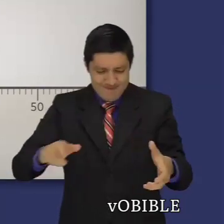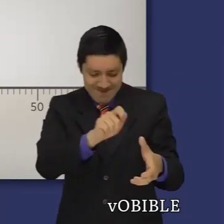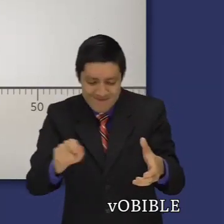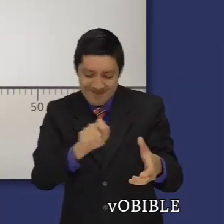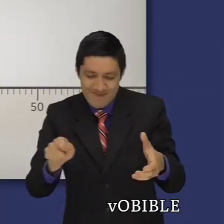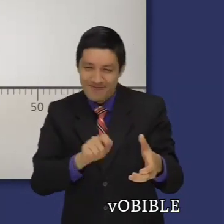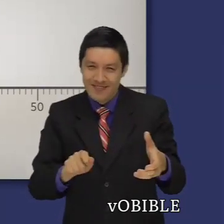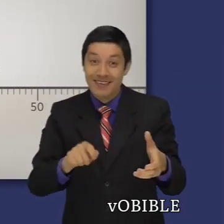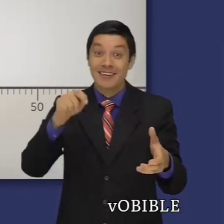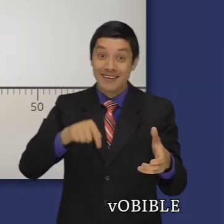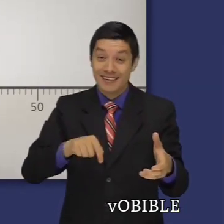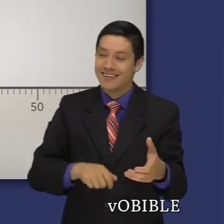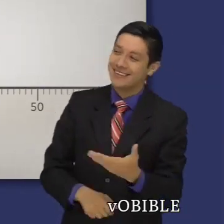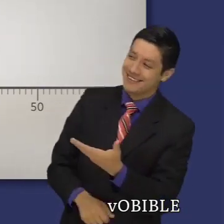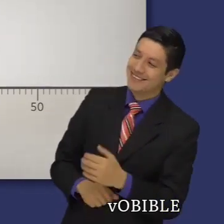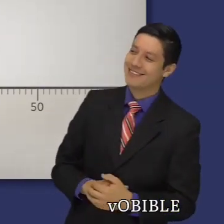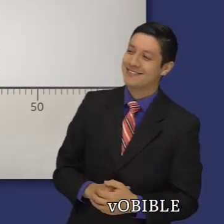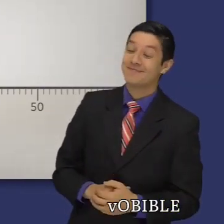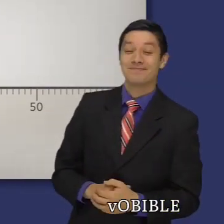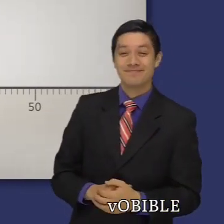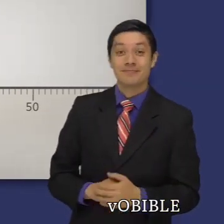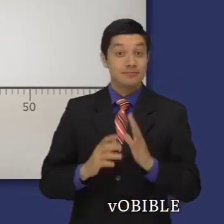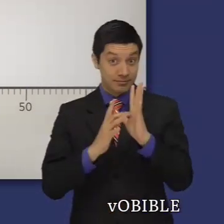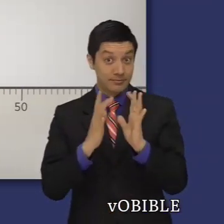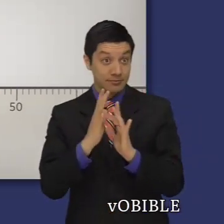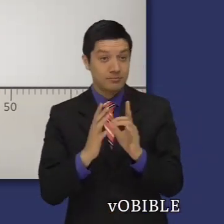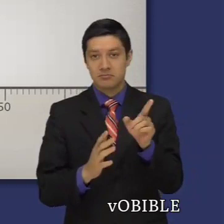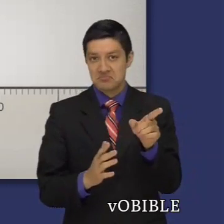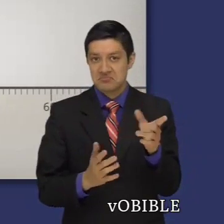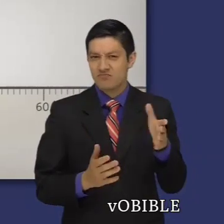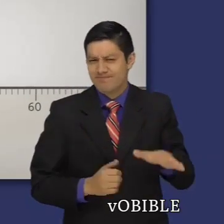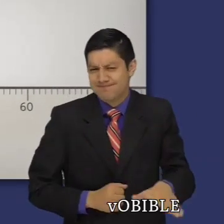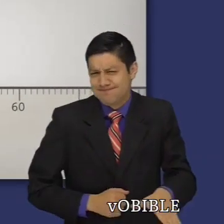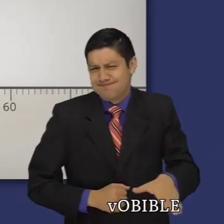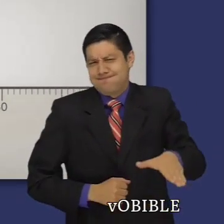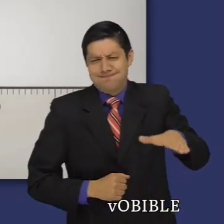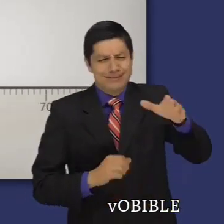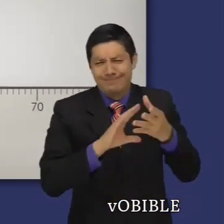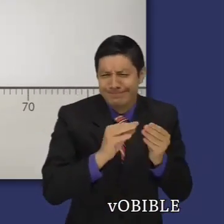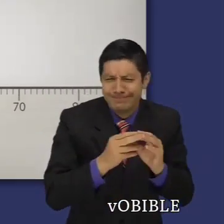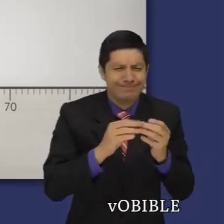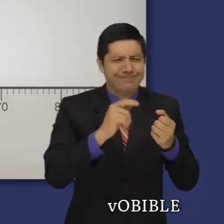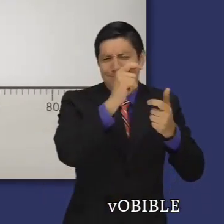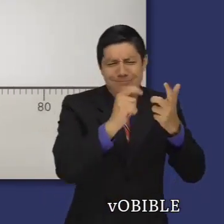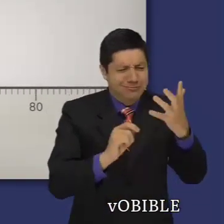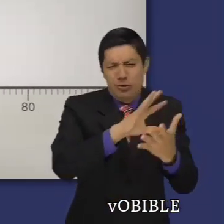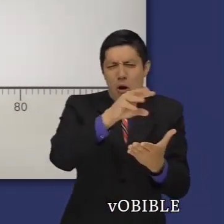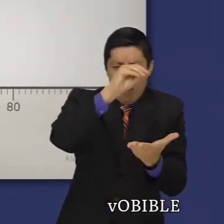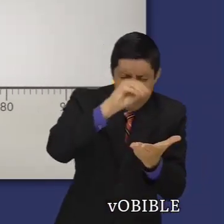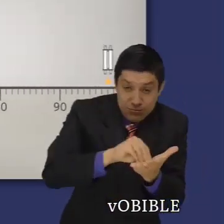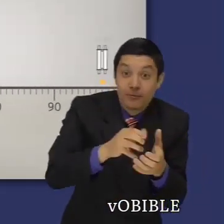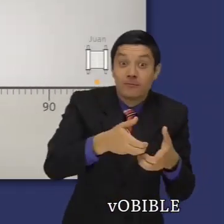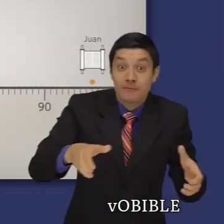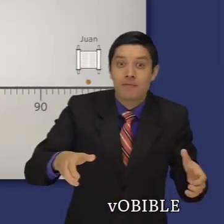enseñanzas de Jesús, cosa que hizo alrededor del año 41. Con el tiempo, su escrito llegó a formar parte de los 4